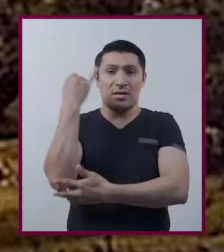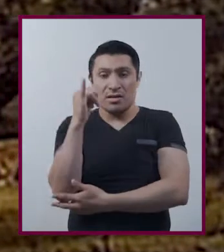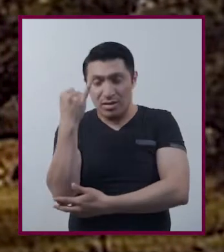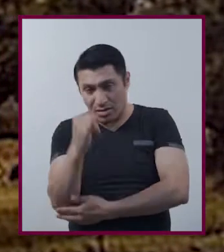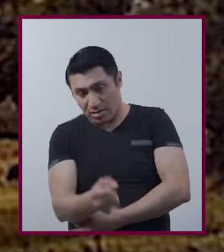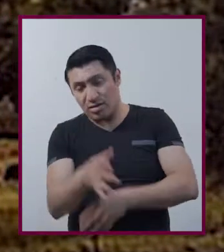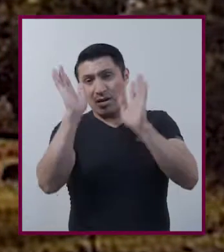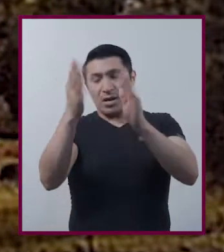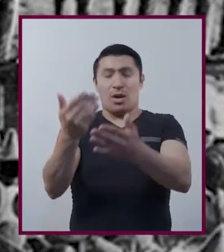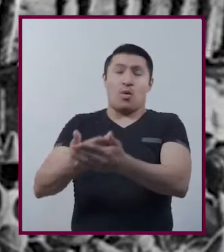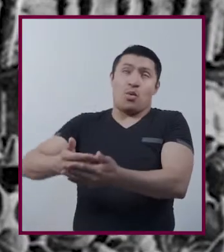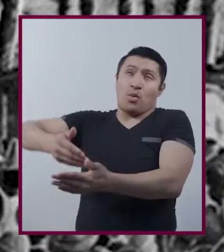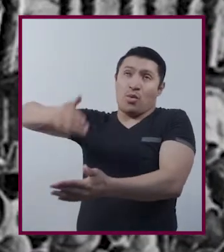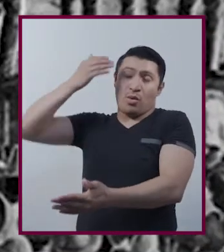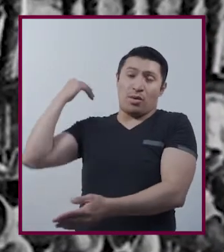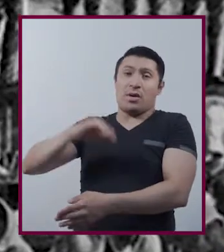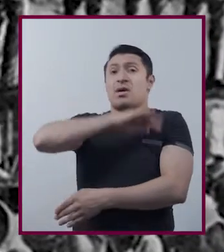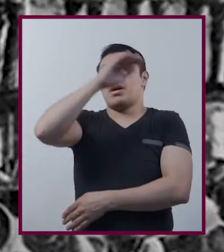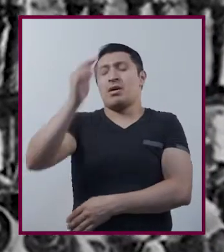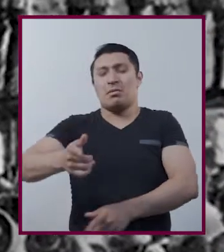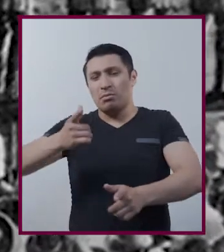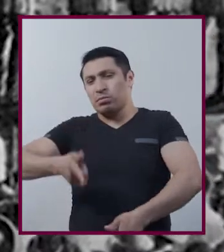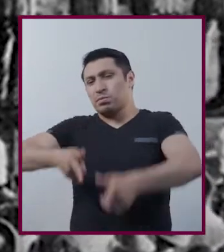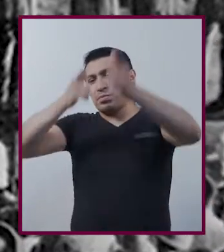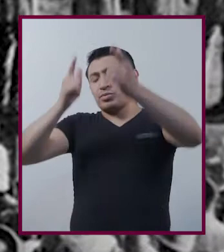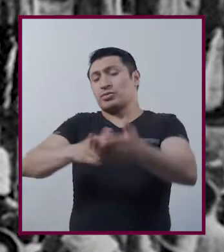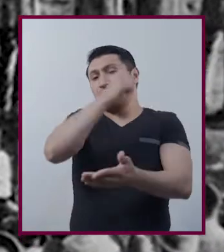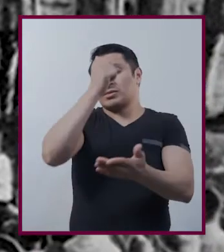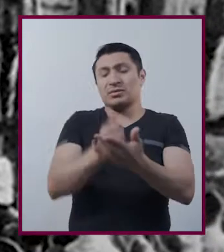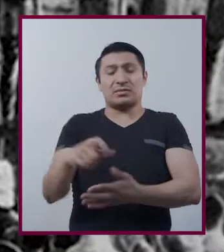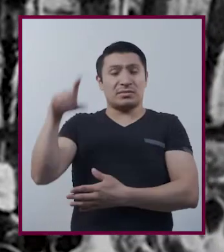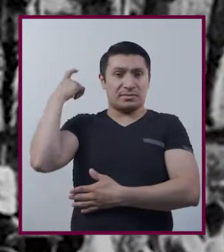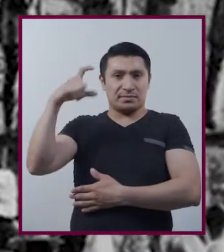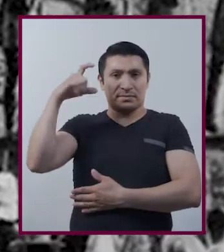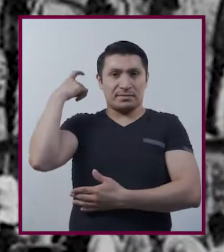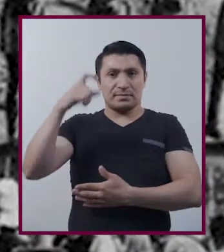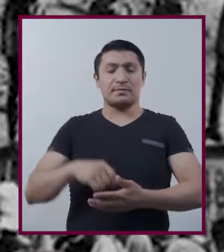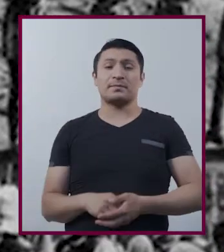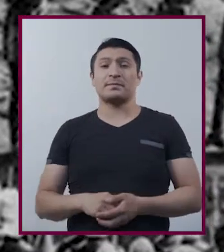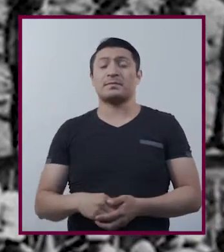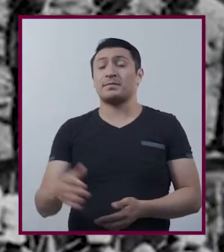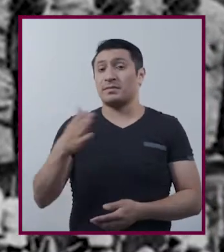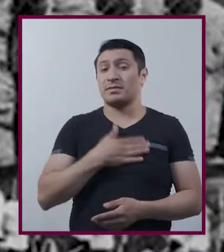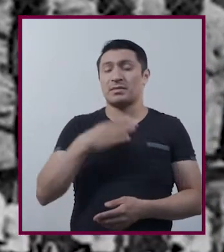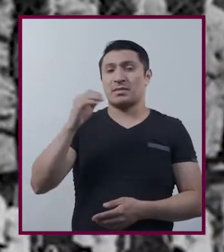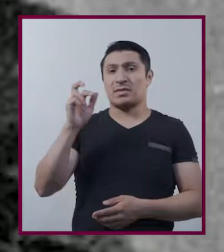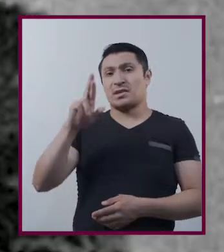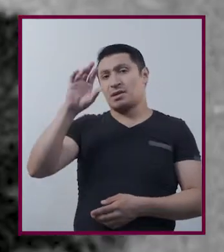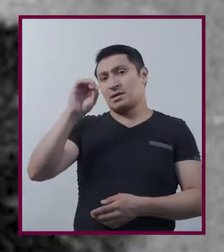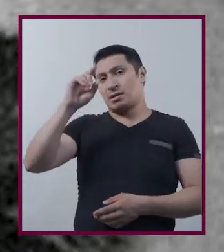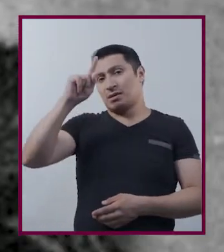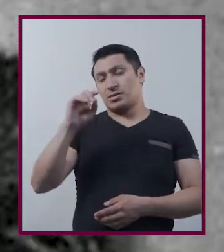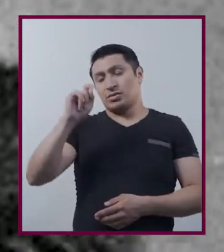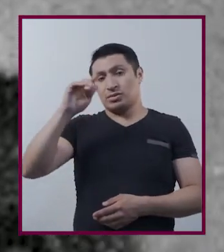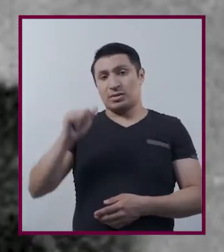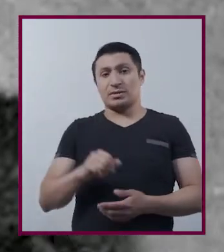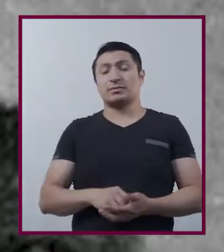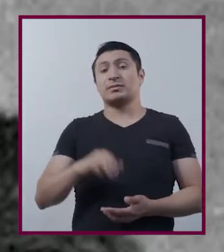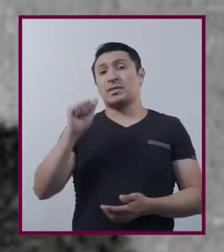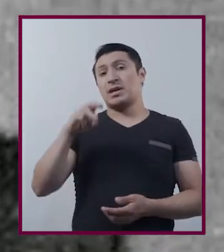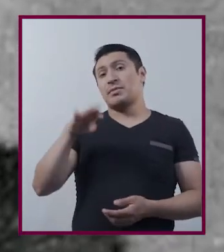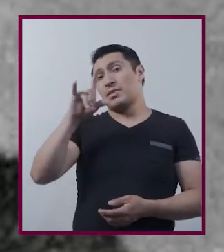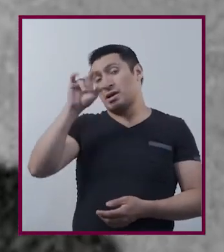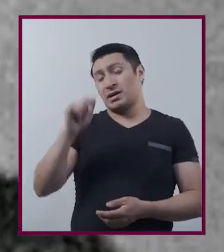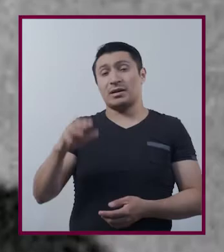que una mañana de junio de ya hace muchos años murió fusilado en la ciudad de Querétaro. Yo soy